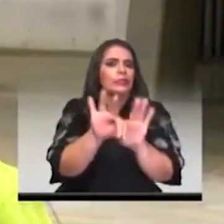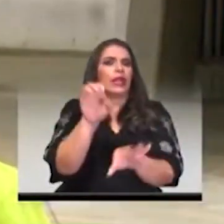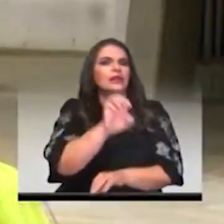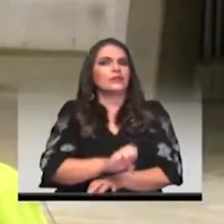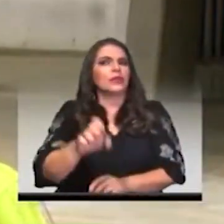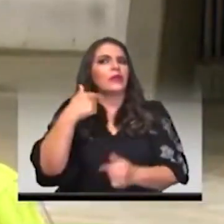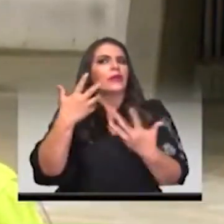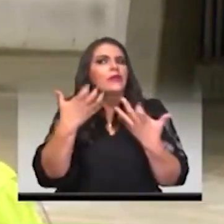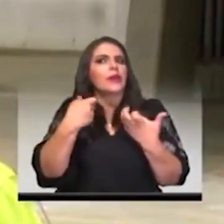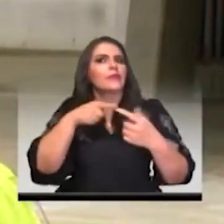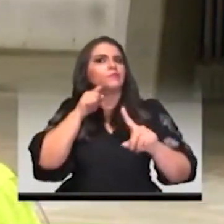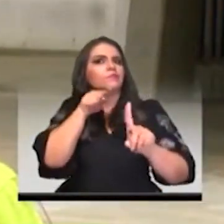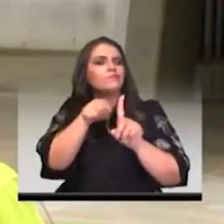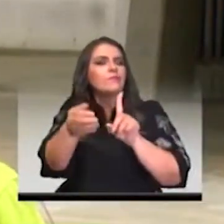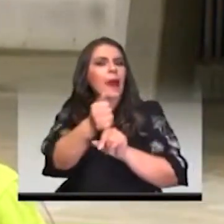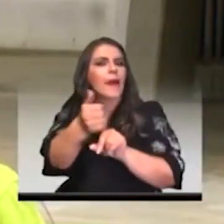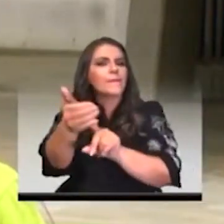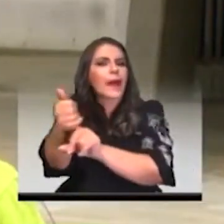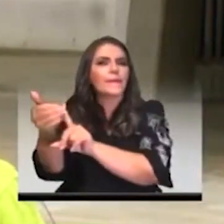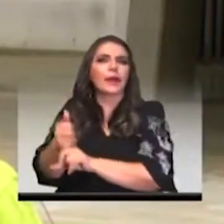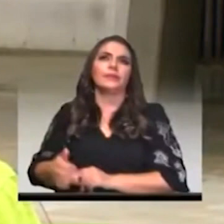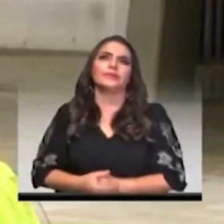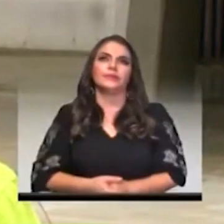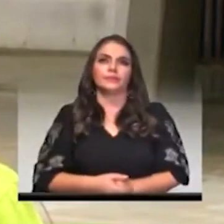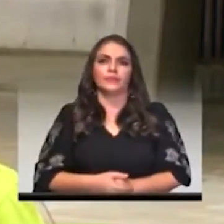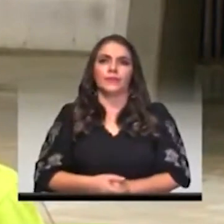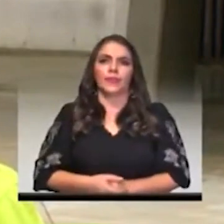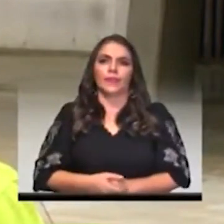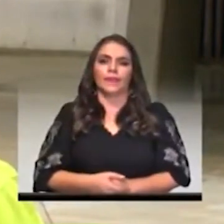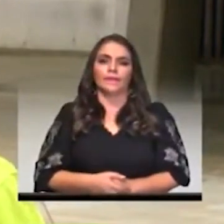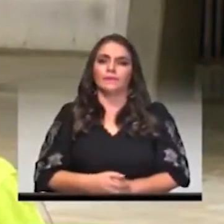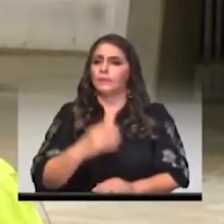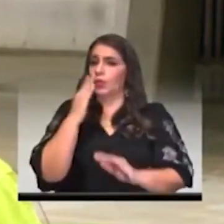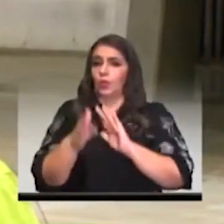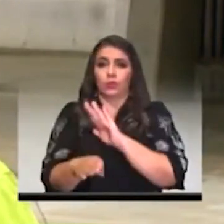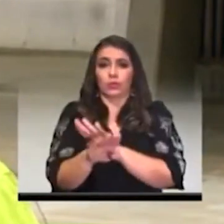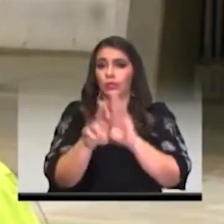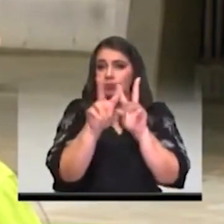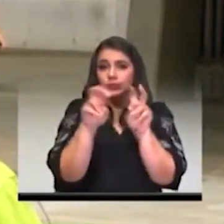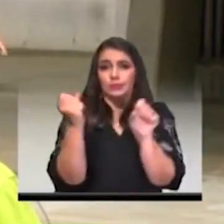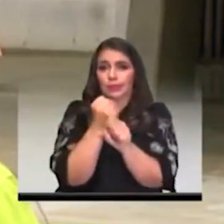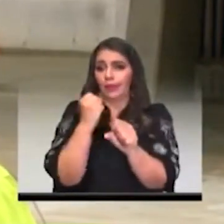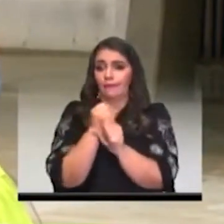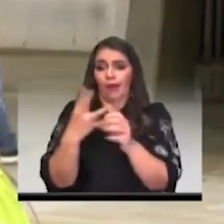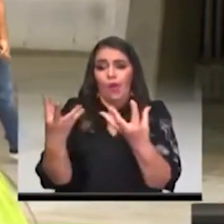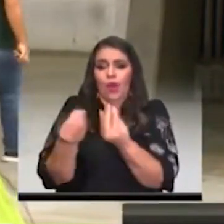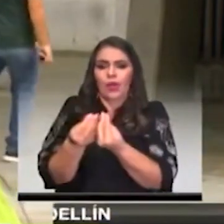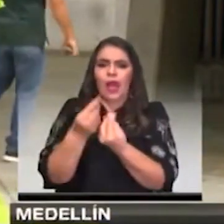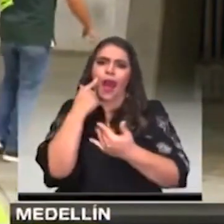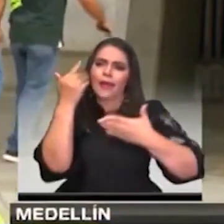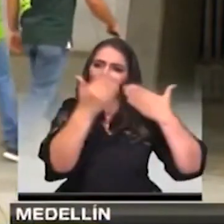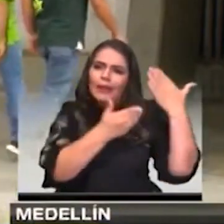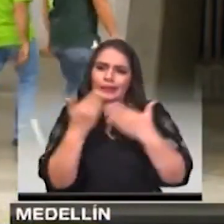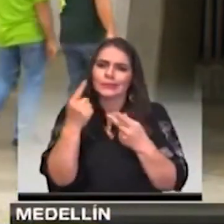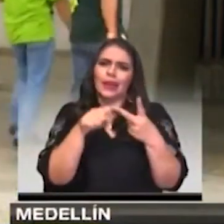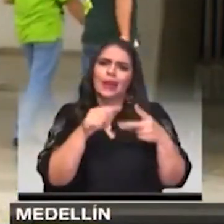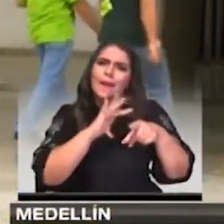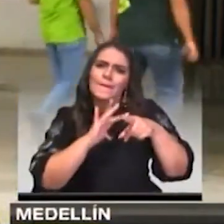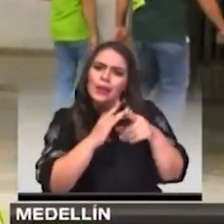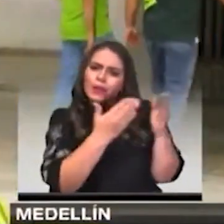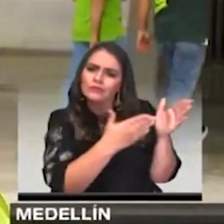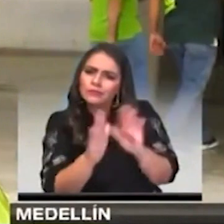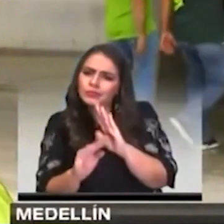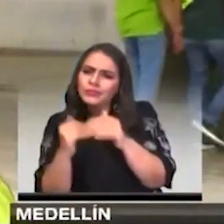planificación de la ejecución de estas metas. Es un trabajo que seguimos haciendo como equipo de gobierno y con toda la confianza de que